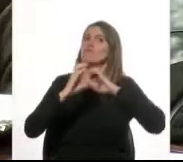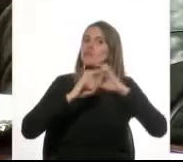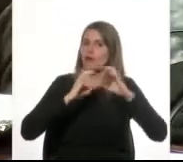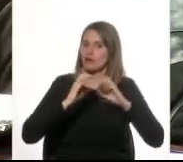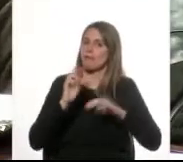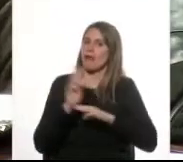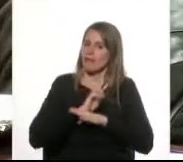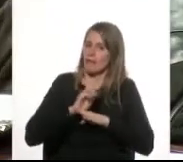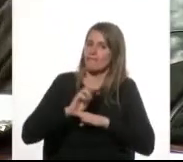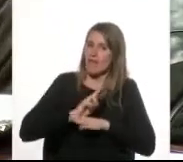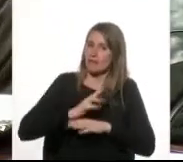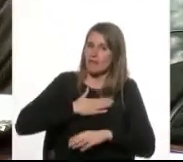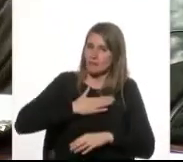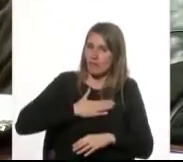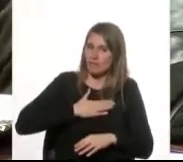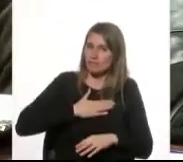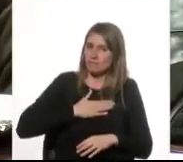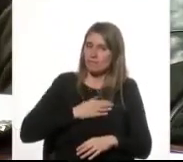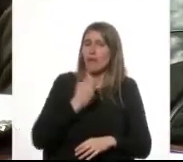Tal vez cometí un error,